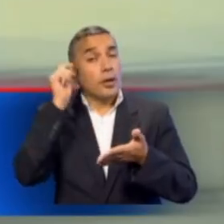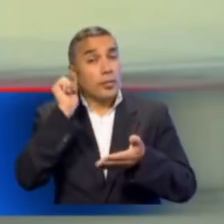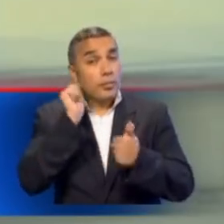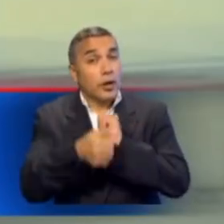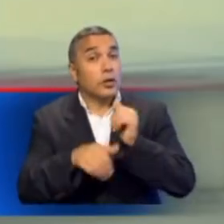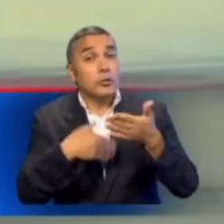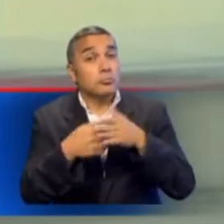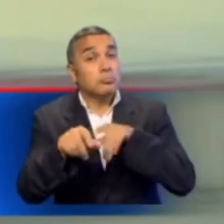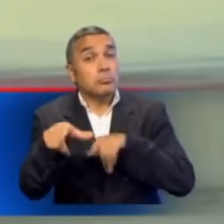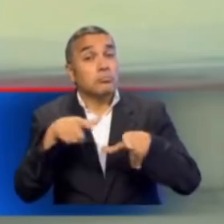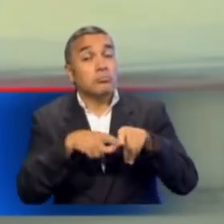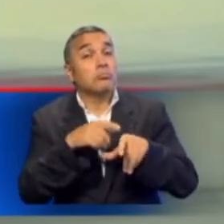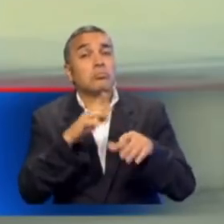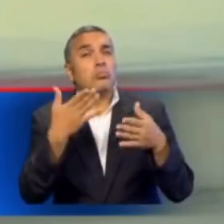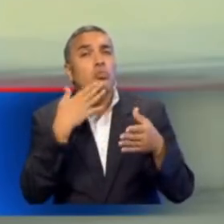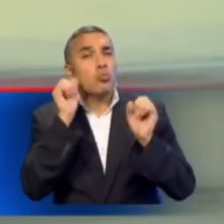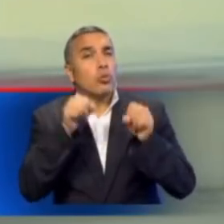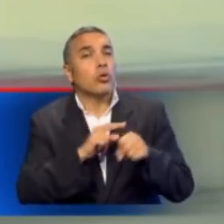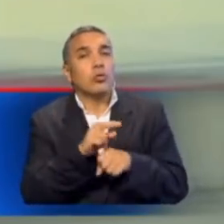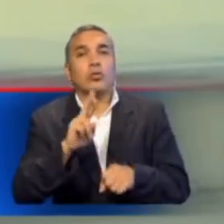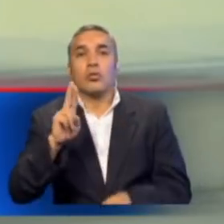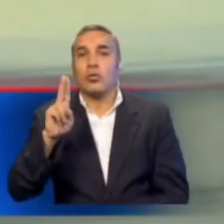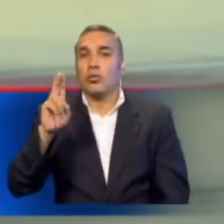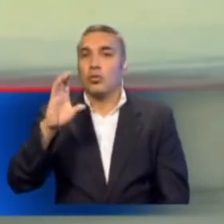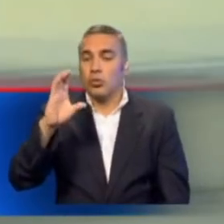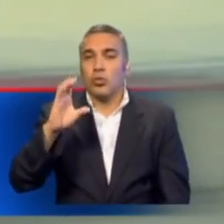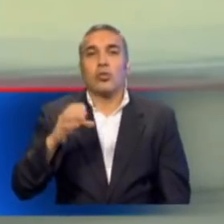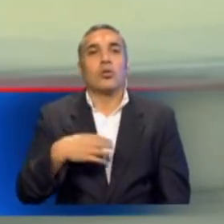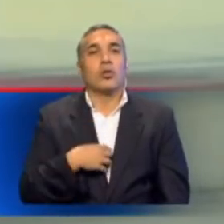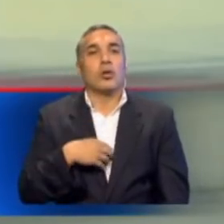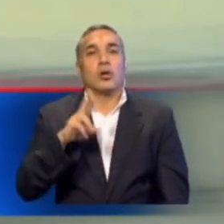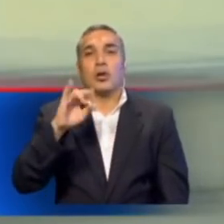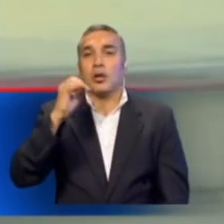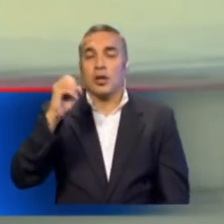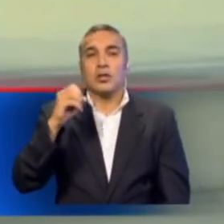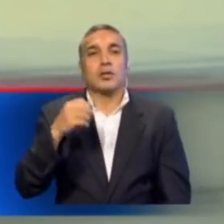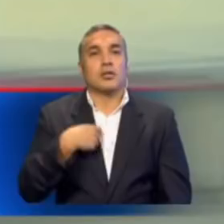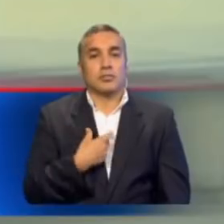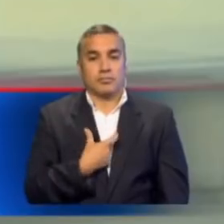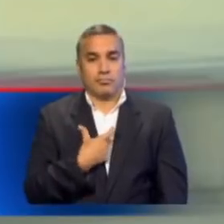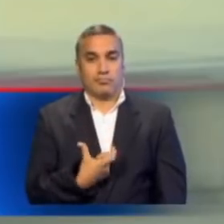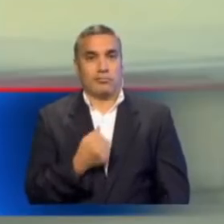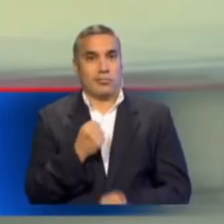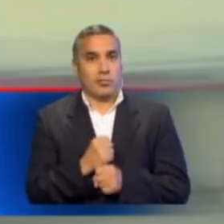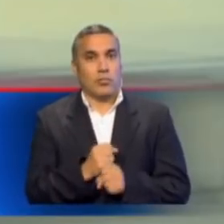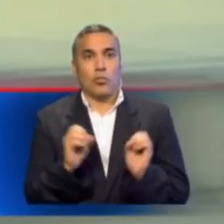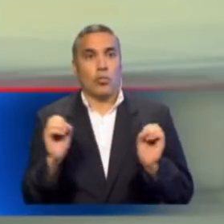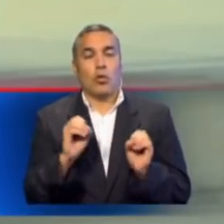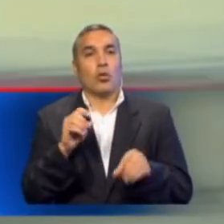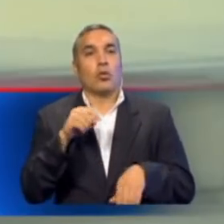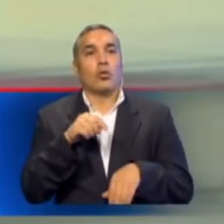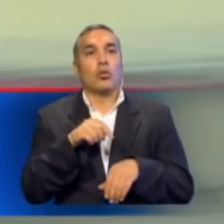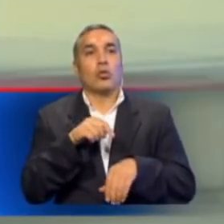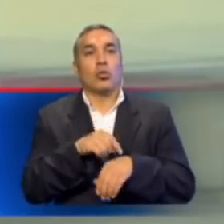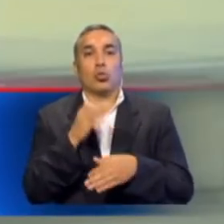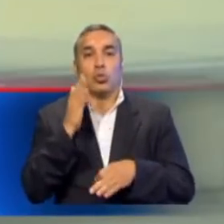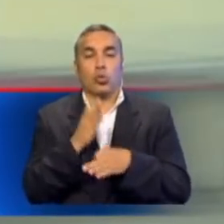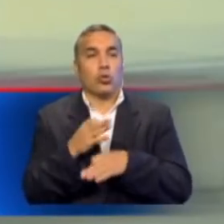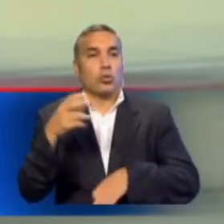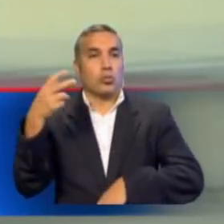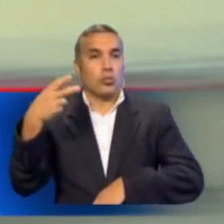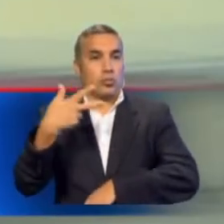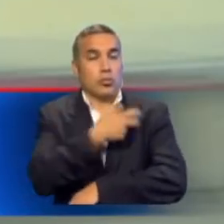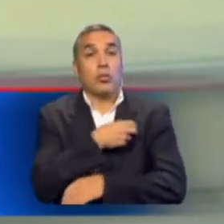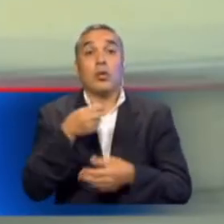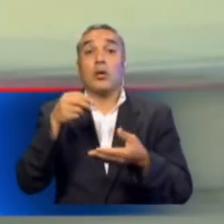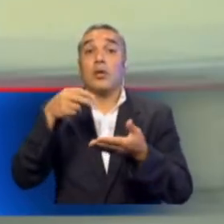movilidad de estos sectores y personas son el RUC, el RICE, las guías de remisión, las credenciales o los turnos de vacunación, pasajes aéreos y